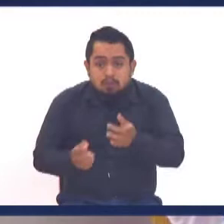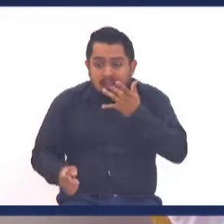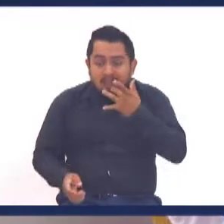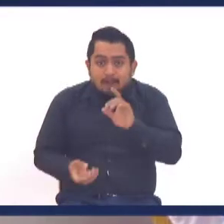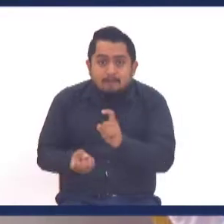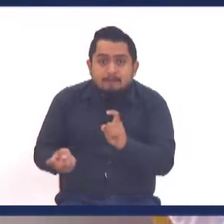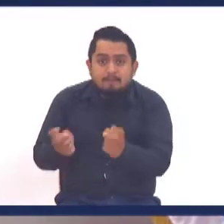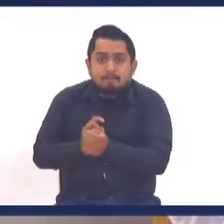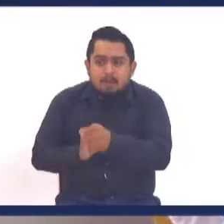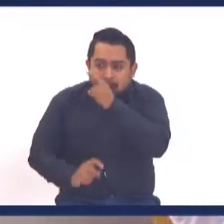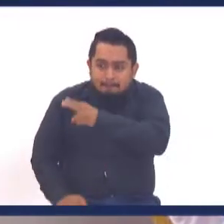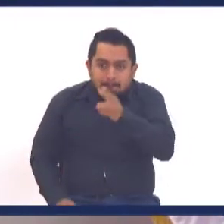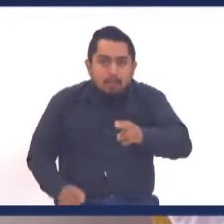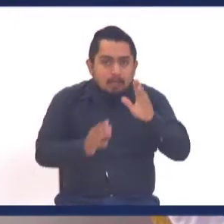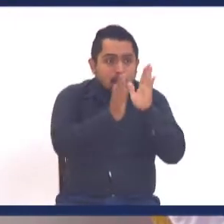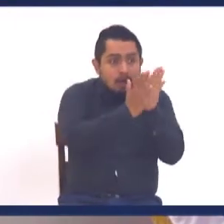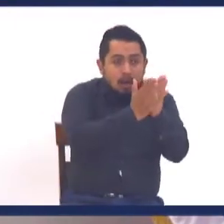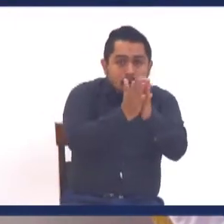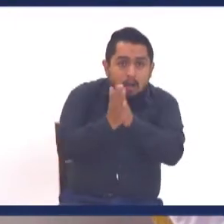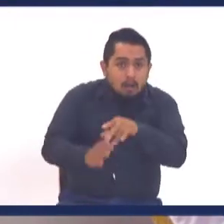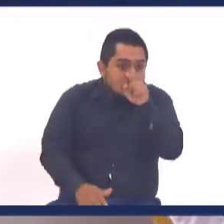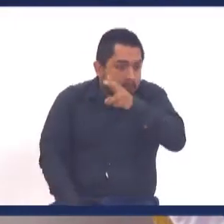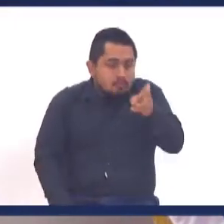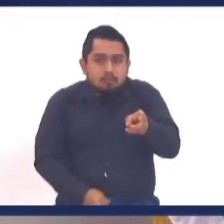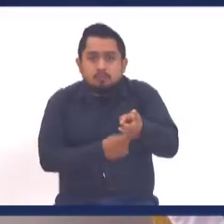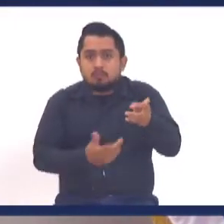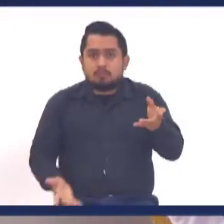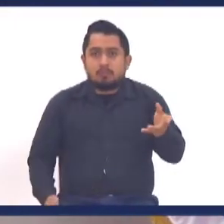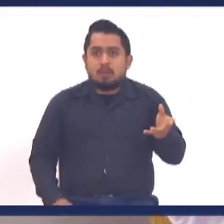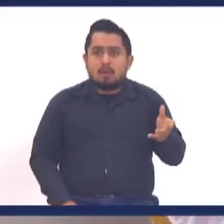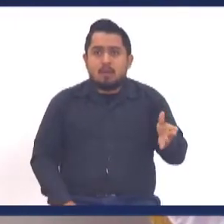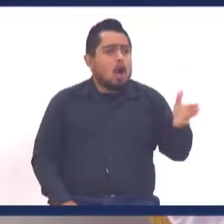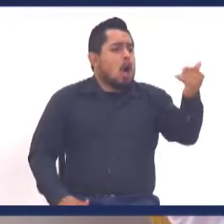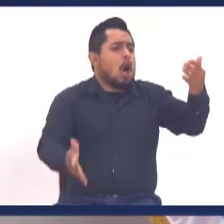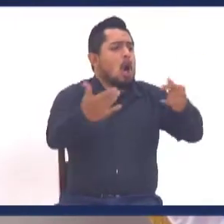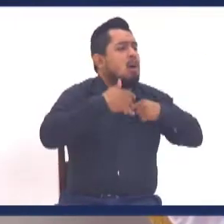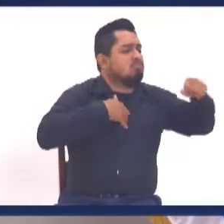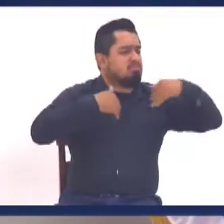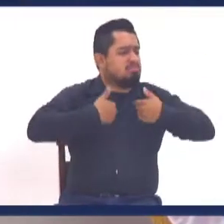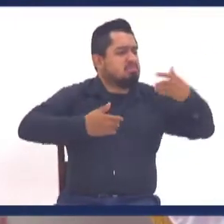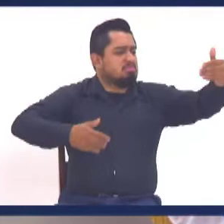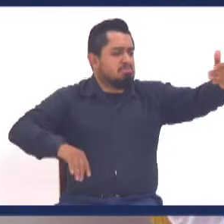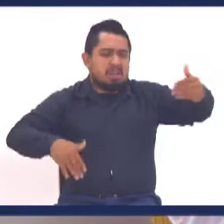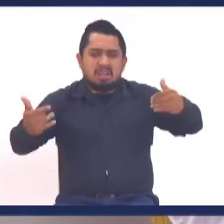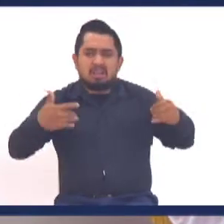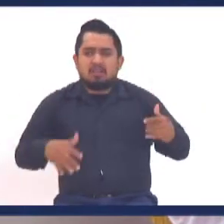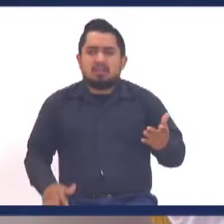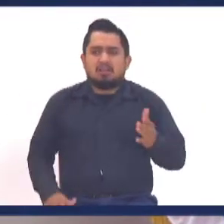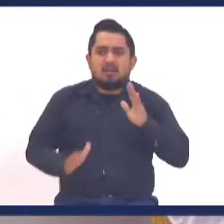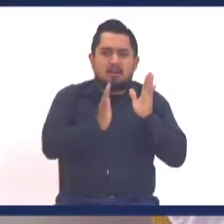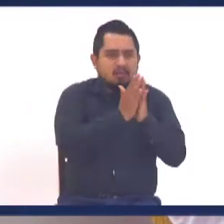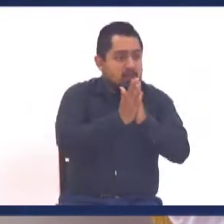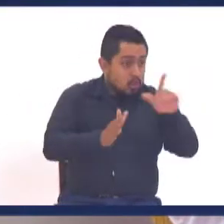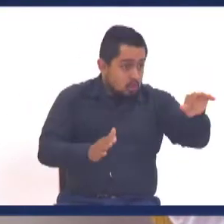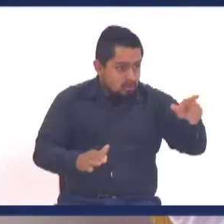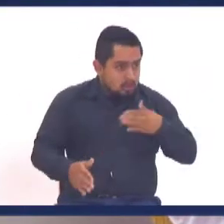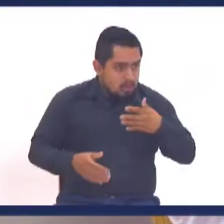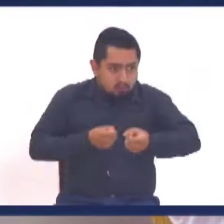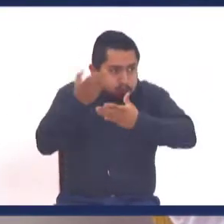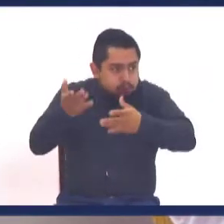es la religión en la religión en lugar de decirte venid a mí lo que estáis trabajados y cargados que te dice te compensa